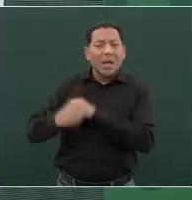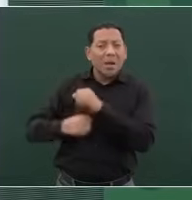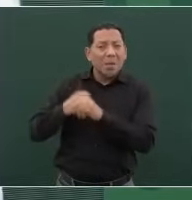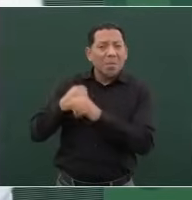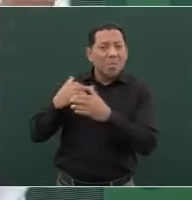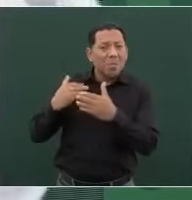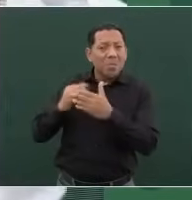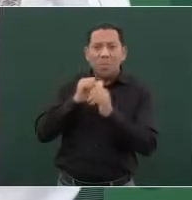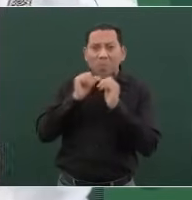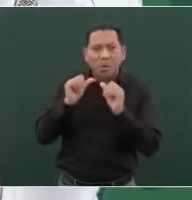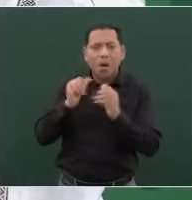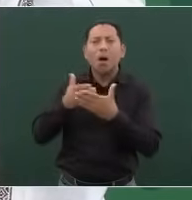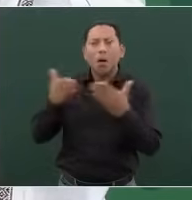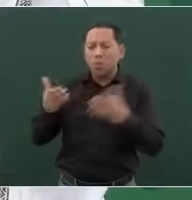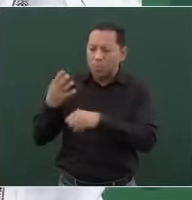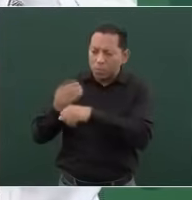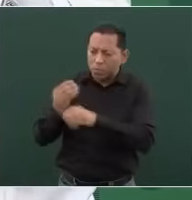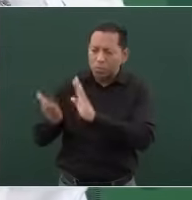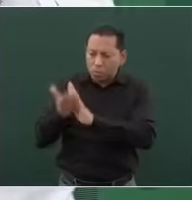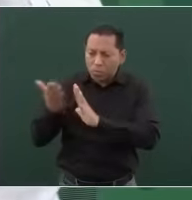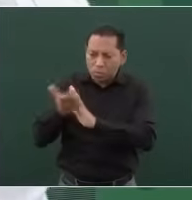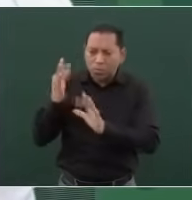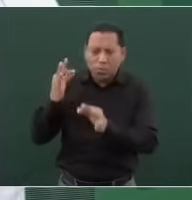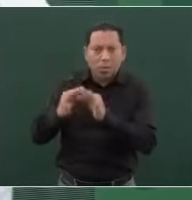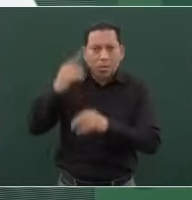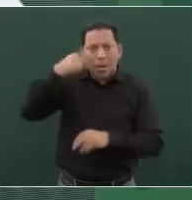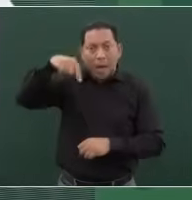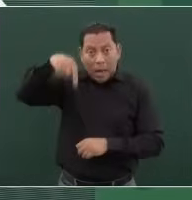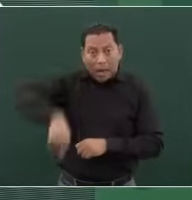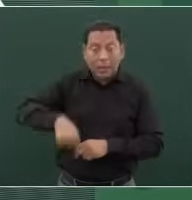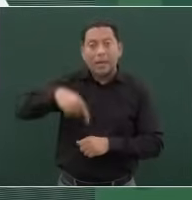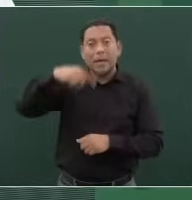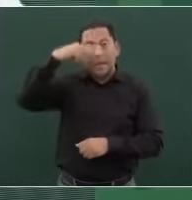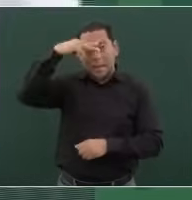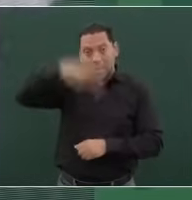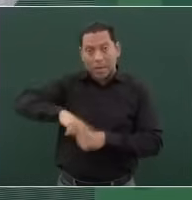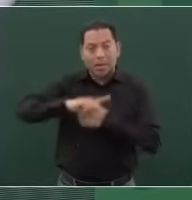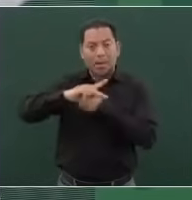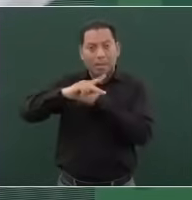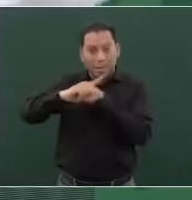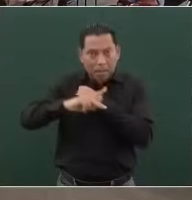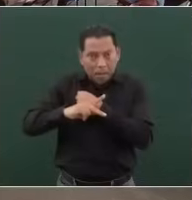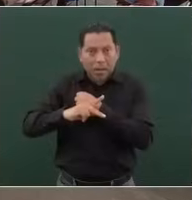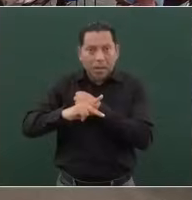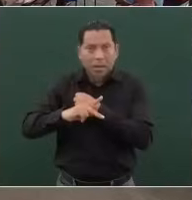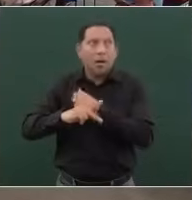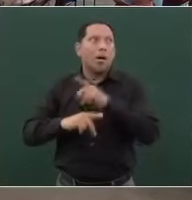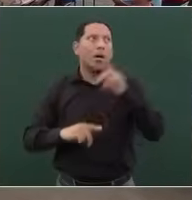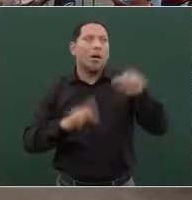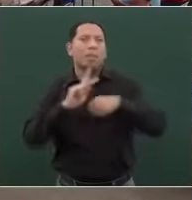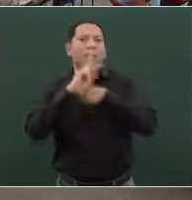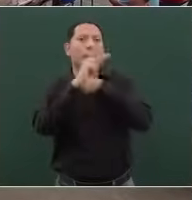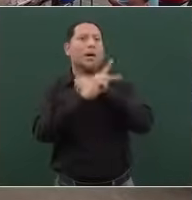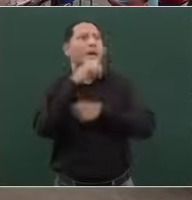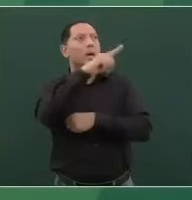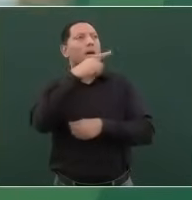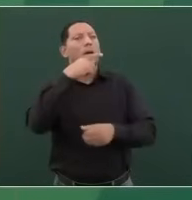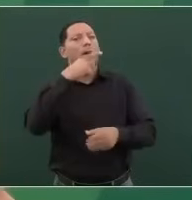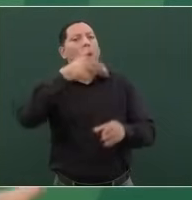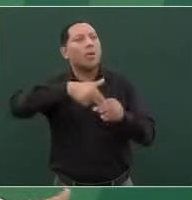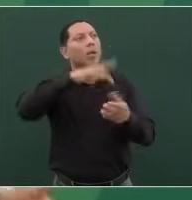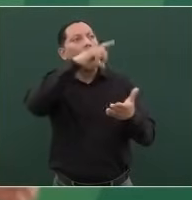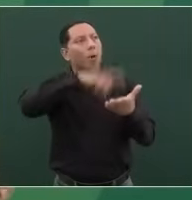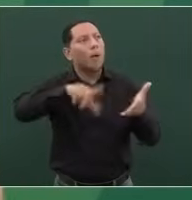para que se produzca en México y no tengamos que comprar la gasolina en el extranjero